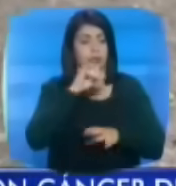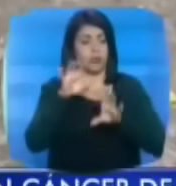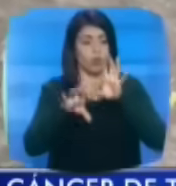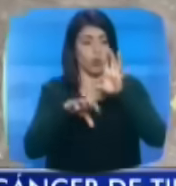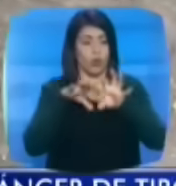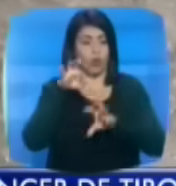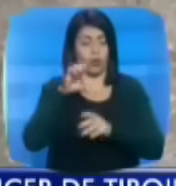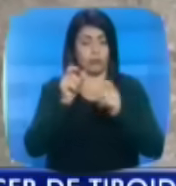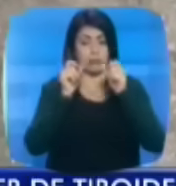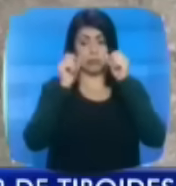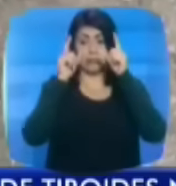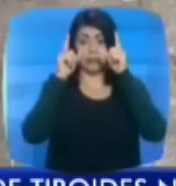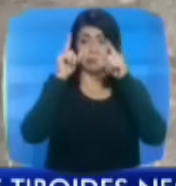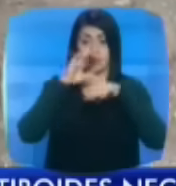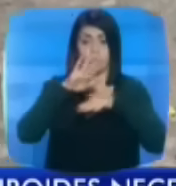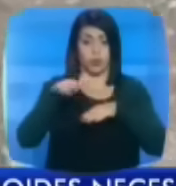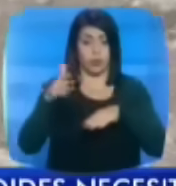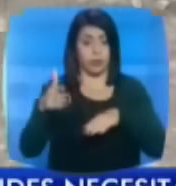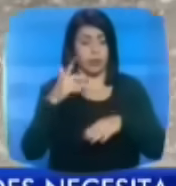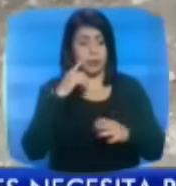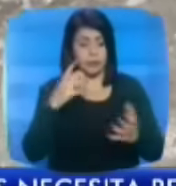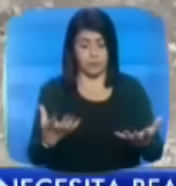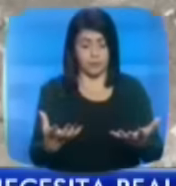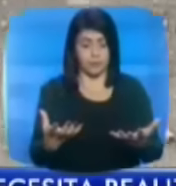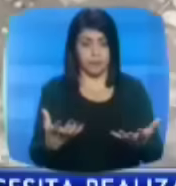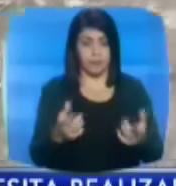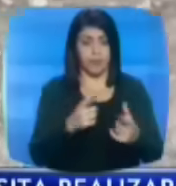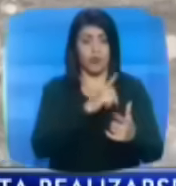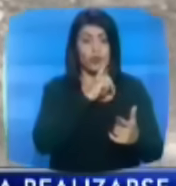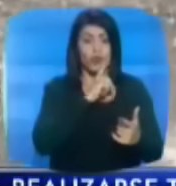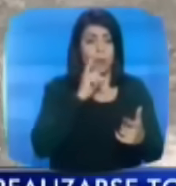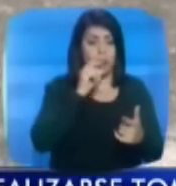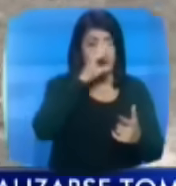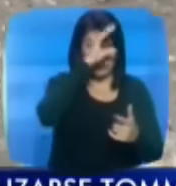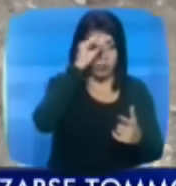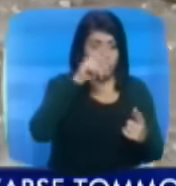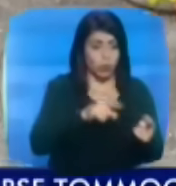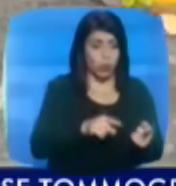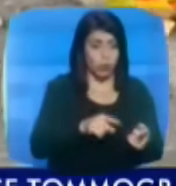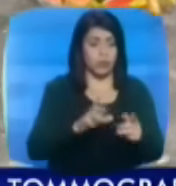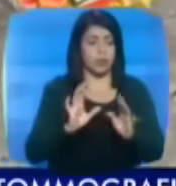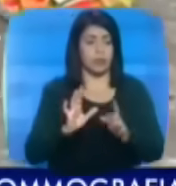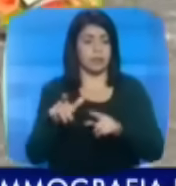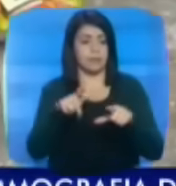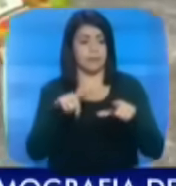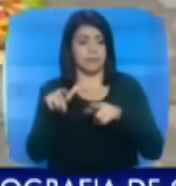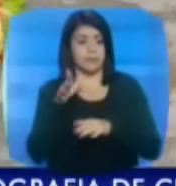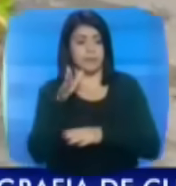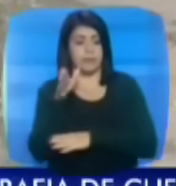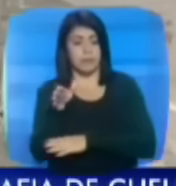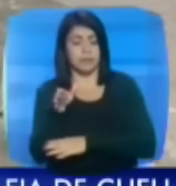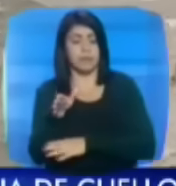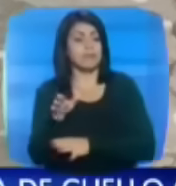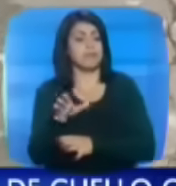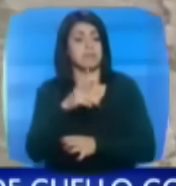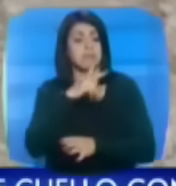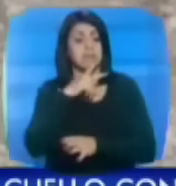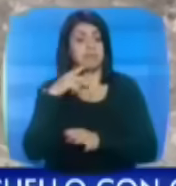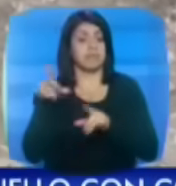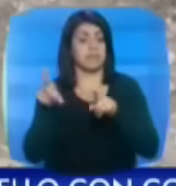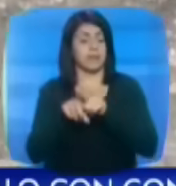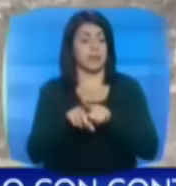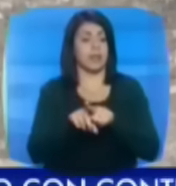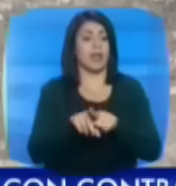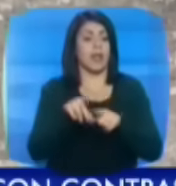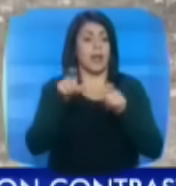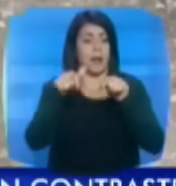Tailandia sorprendió a todos cuando escogió una auyama con el nombre de Trump tallado en lugar de un manjar similar con el